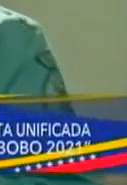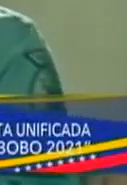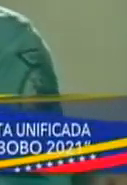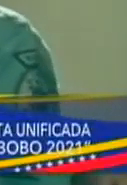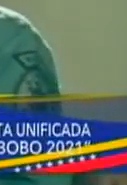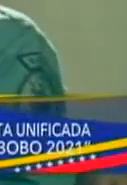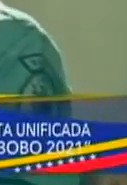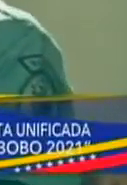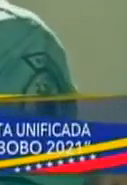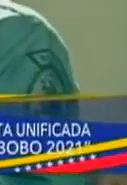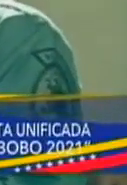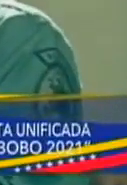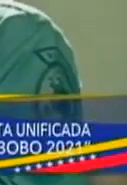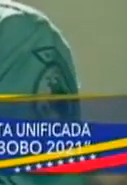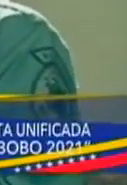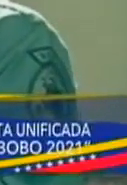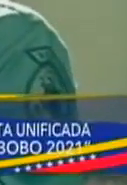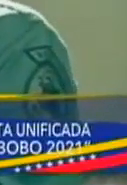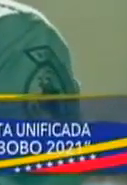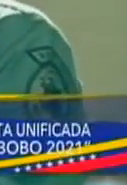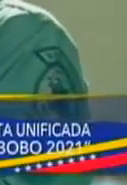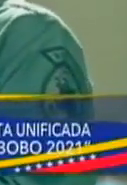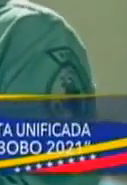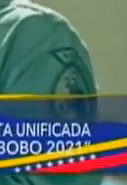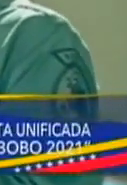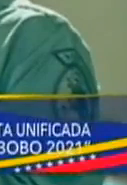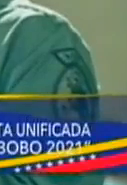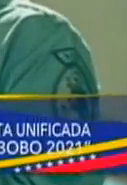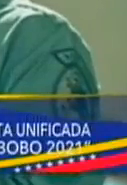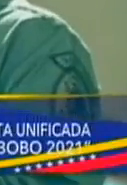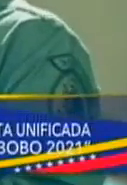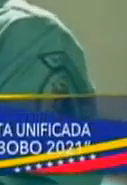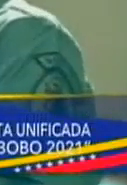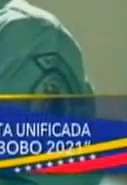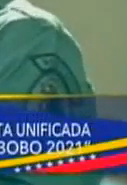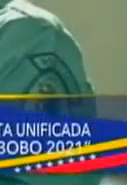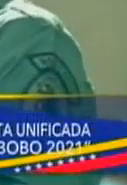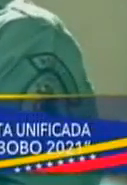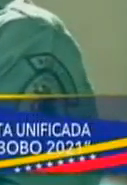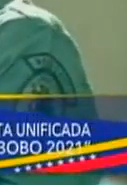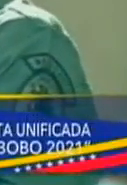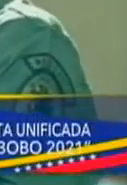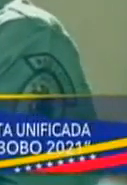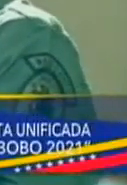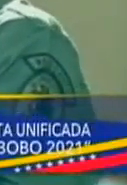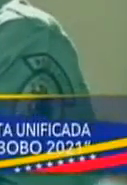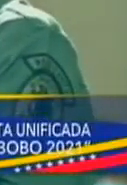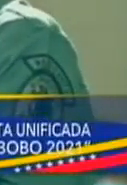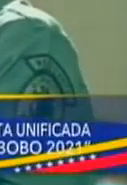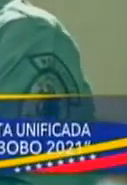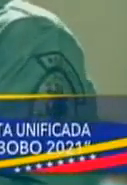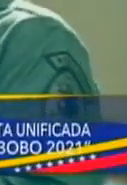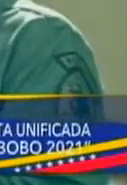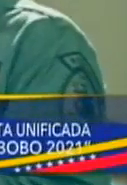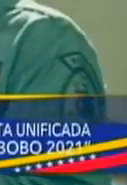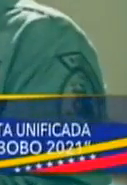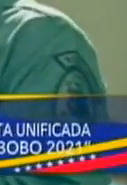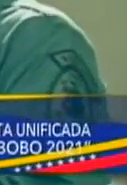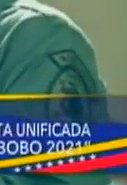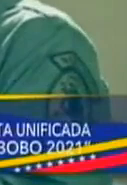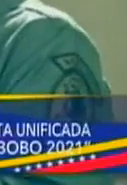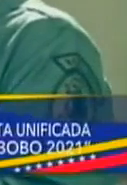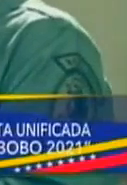siempre. Así pues que gran papel tiene la milicia bolivariana en esta tarea de la defensa comunal, queridos compañeros del alto mando